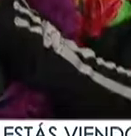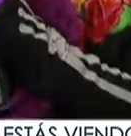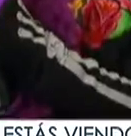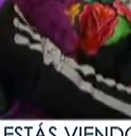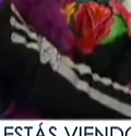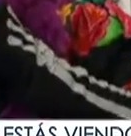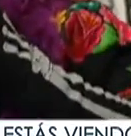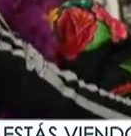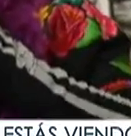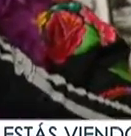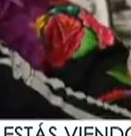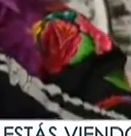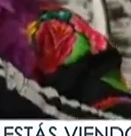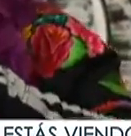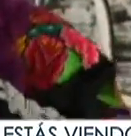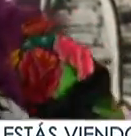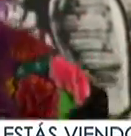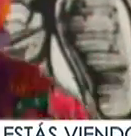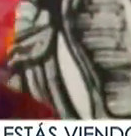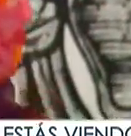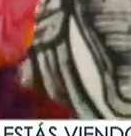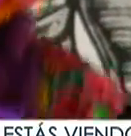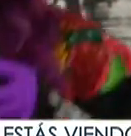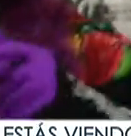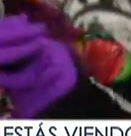me atrapa.